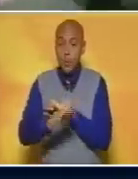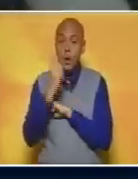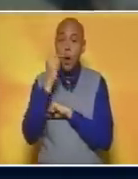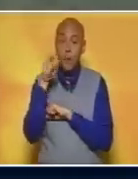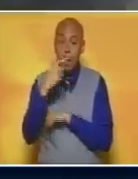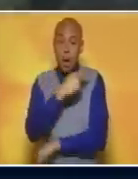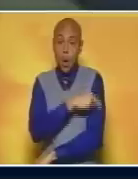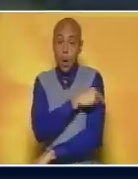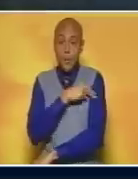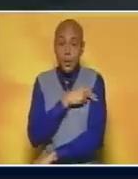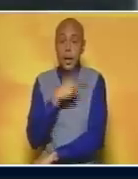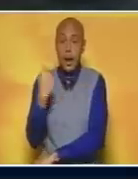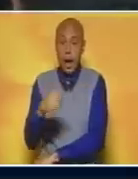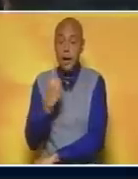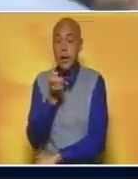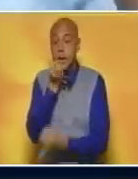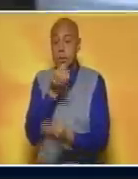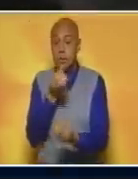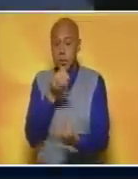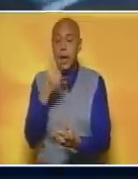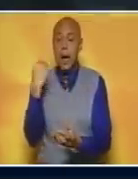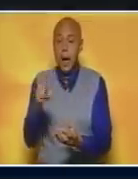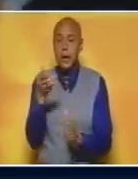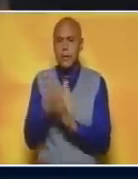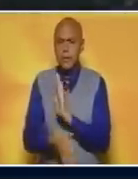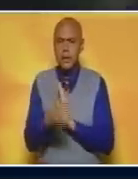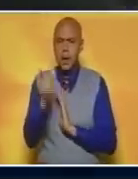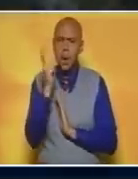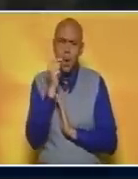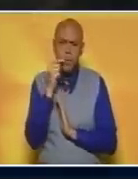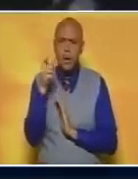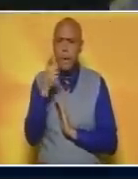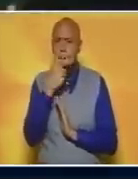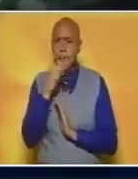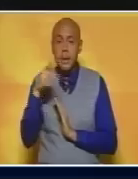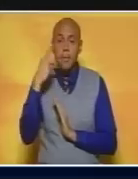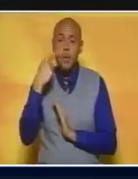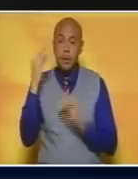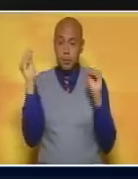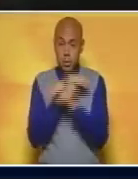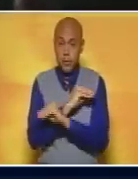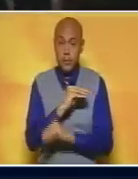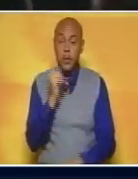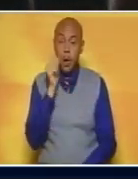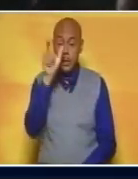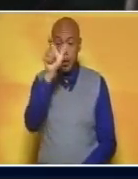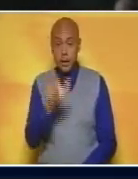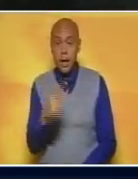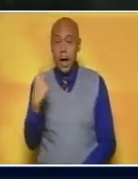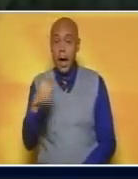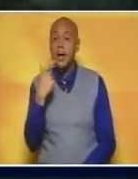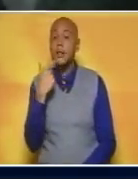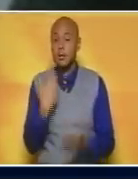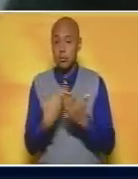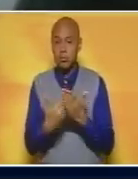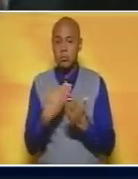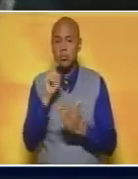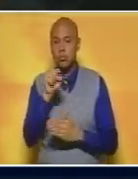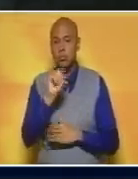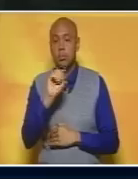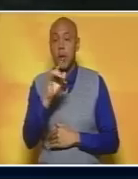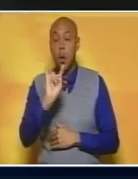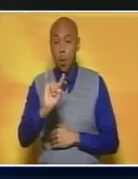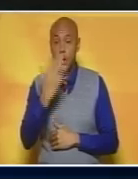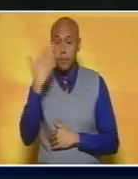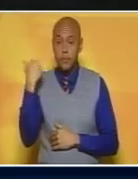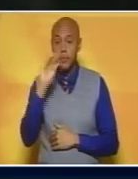de un hospital desde donde denunció que es acosado por motivos políticos. Romero fue citado a declarar el lunes dentro de un